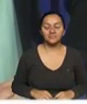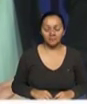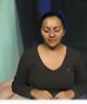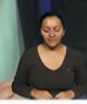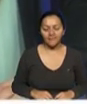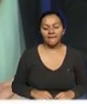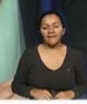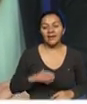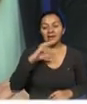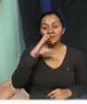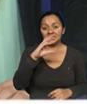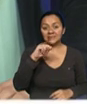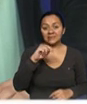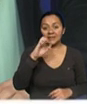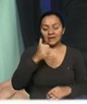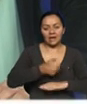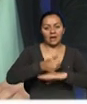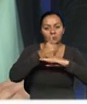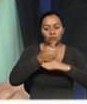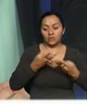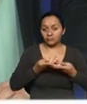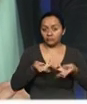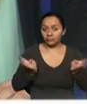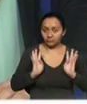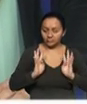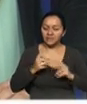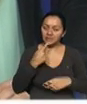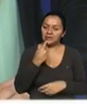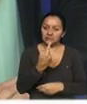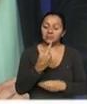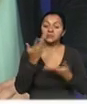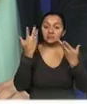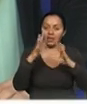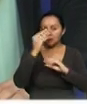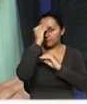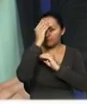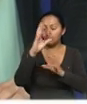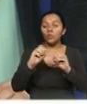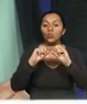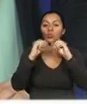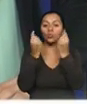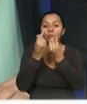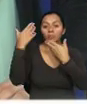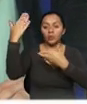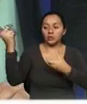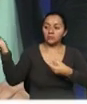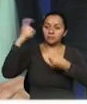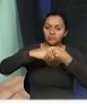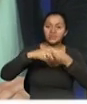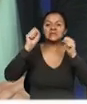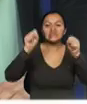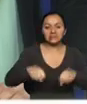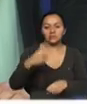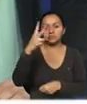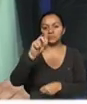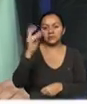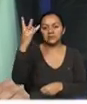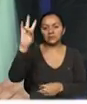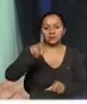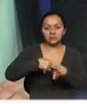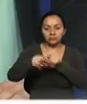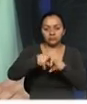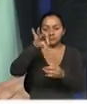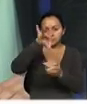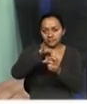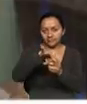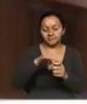El Pleno del Consejo Nacional Electoral dio a conocer el número de partidos políticos que participarán en los comicios de